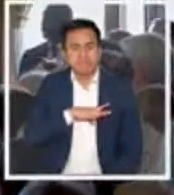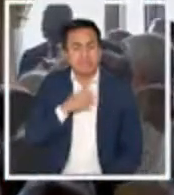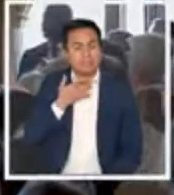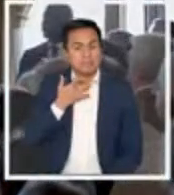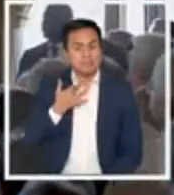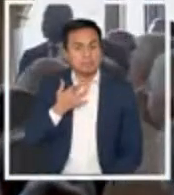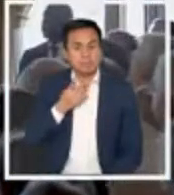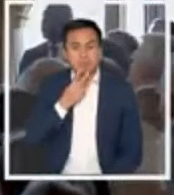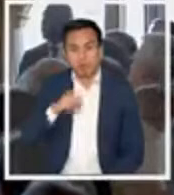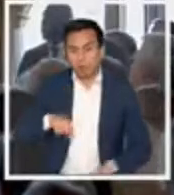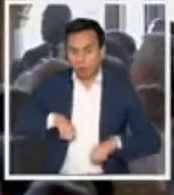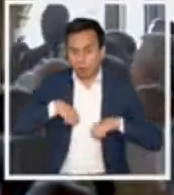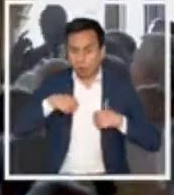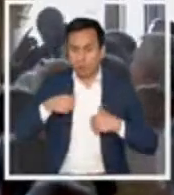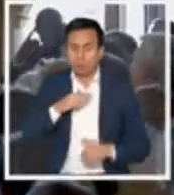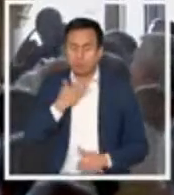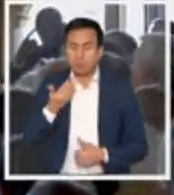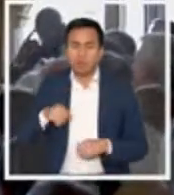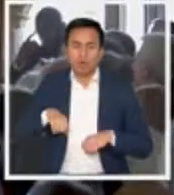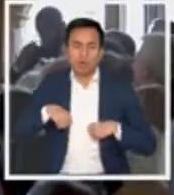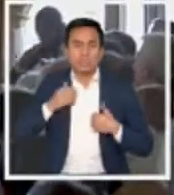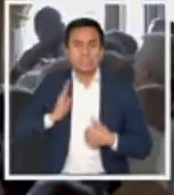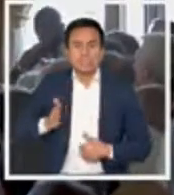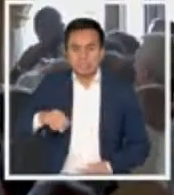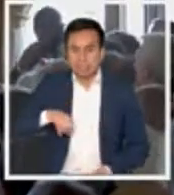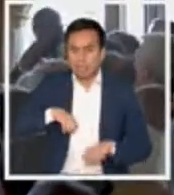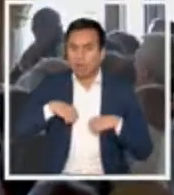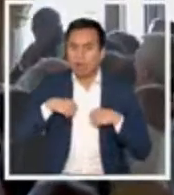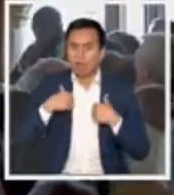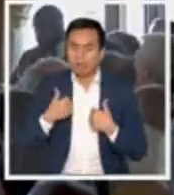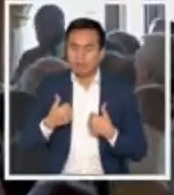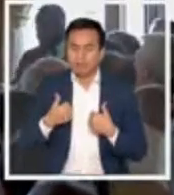que vivió joven, murió joven y sigue joven.